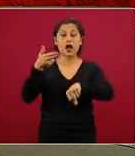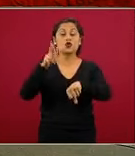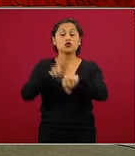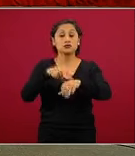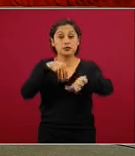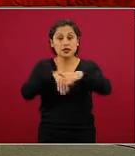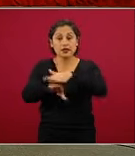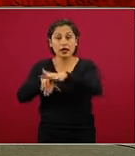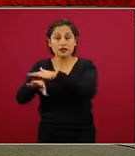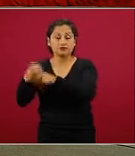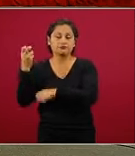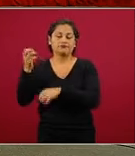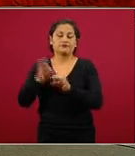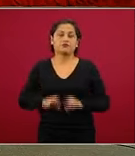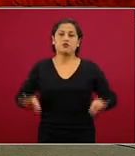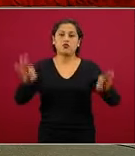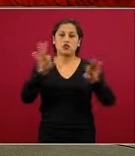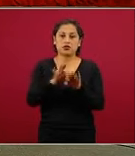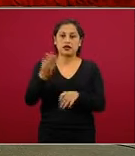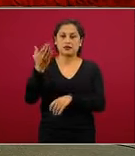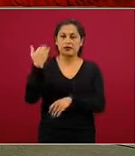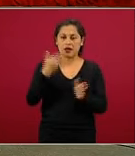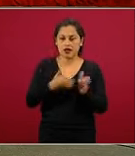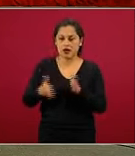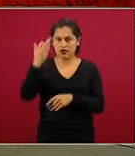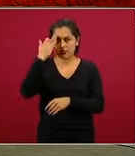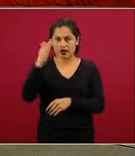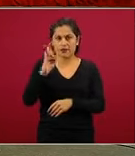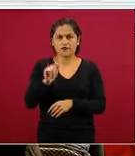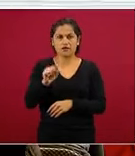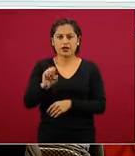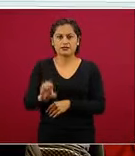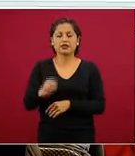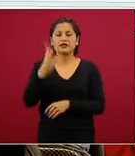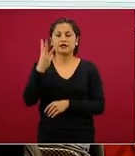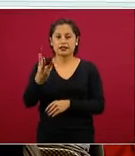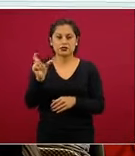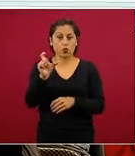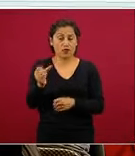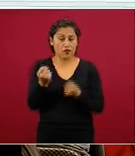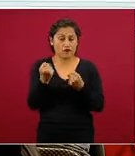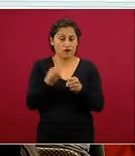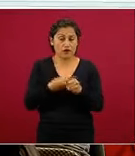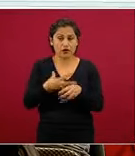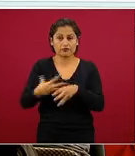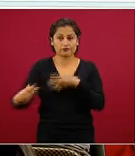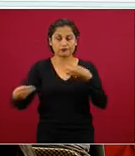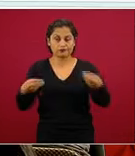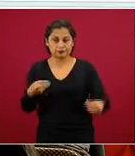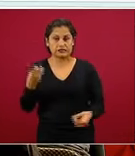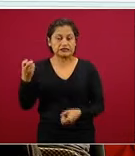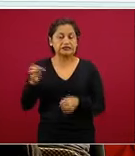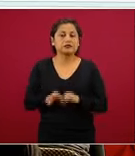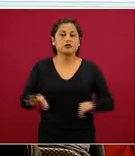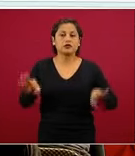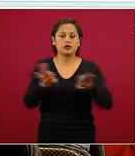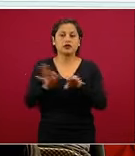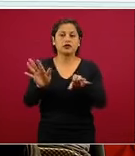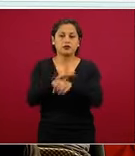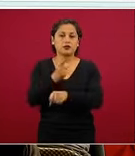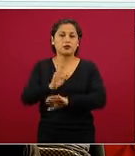sido a lo largo de toda la fase 3 en particular, la fase de mayor intensidad epidémica, porque, como hemos comentado también